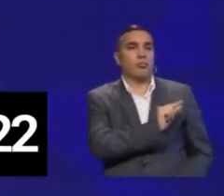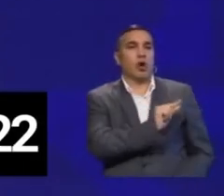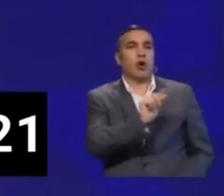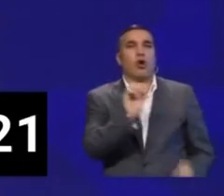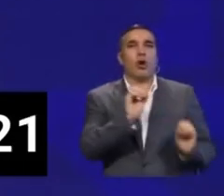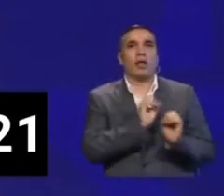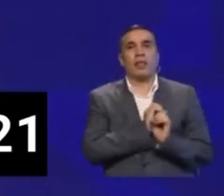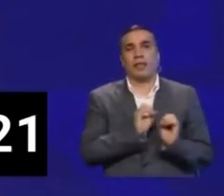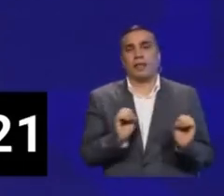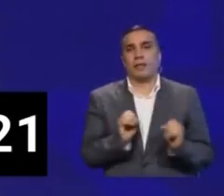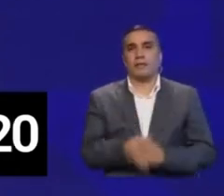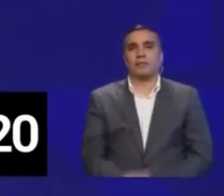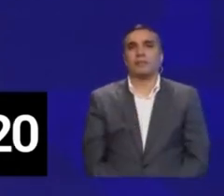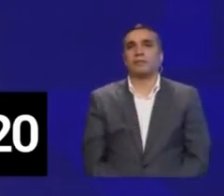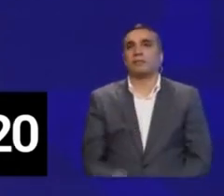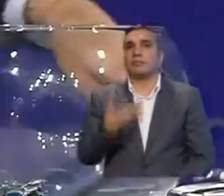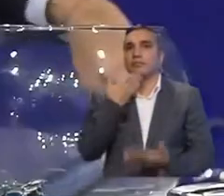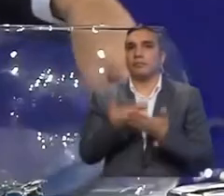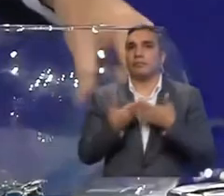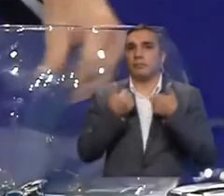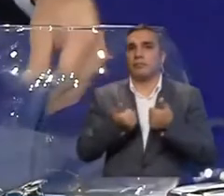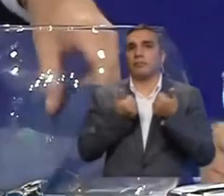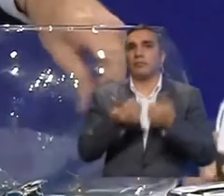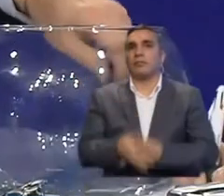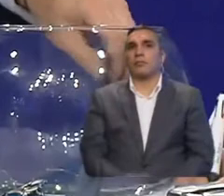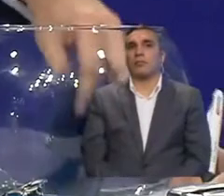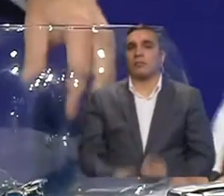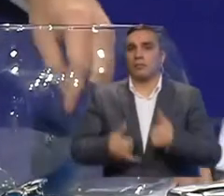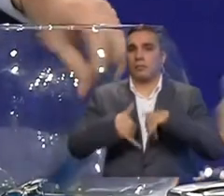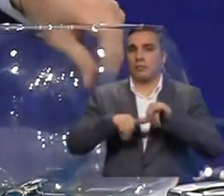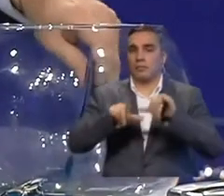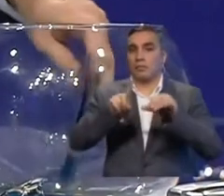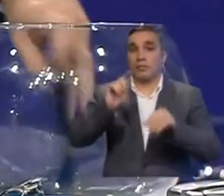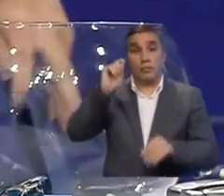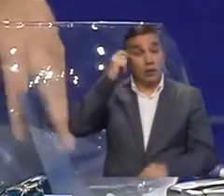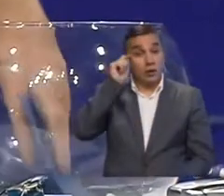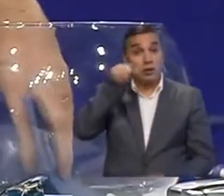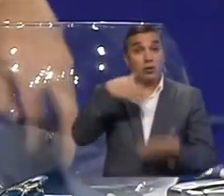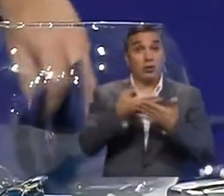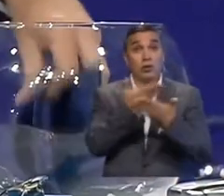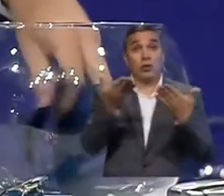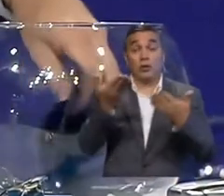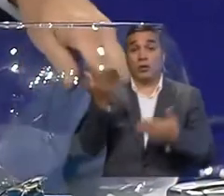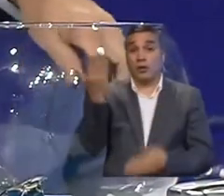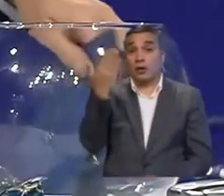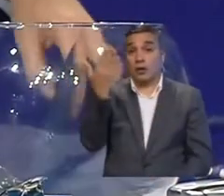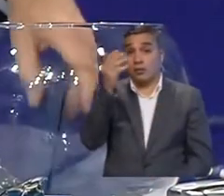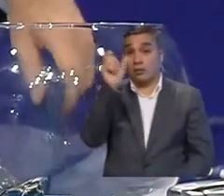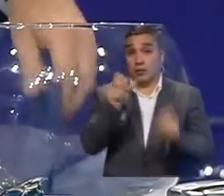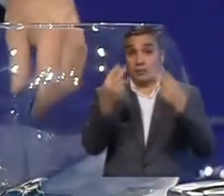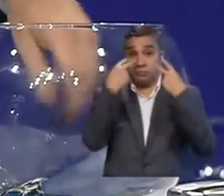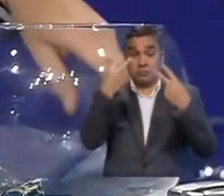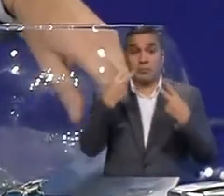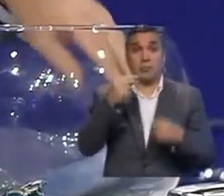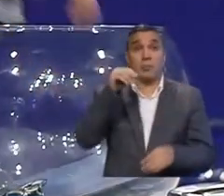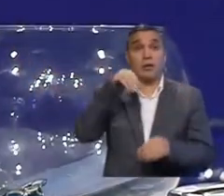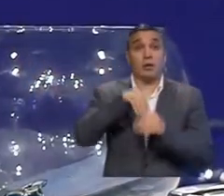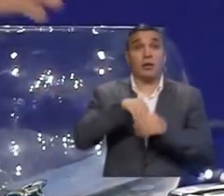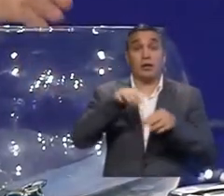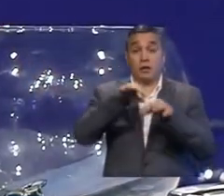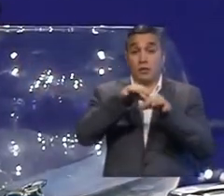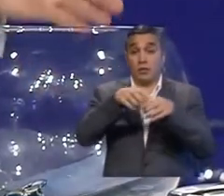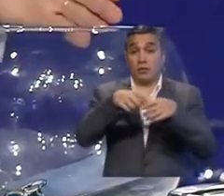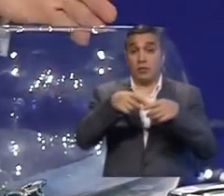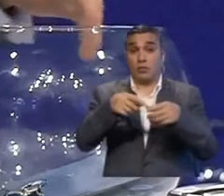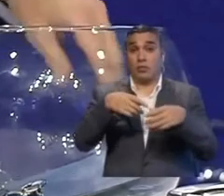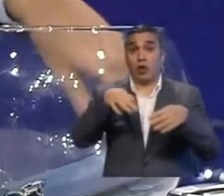nada. Gracias, candidato Velasco. Continuamos. Les recordamos a toda la audiencia, a todo el país, que estos sobres que hemos